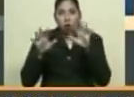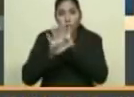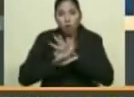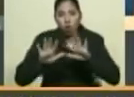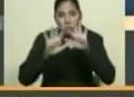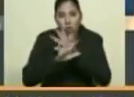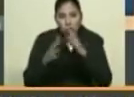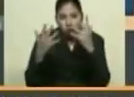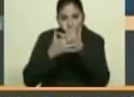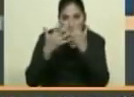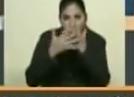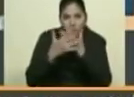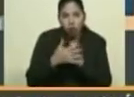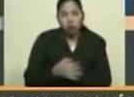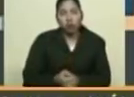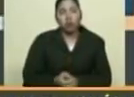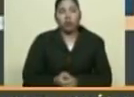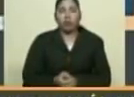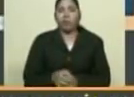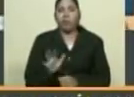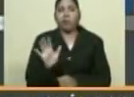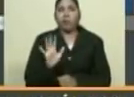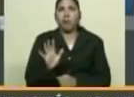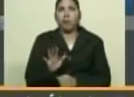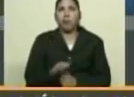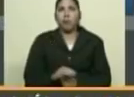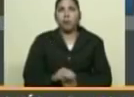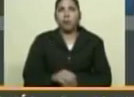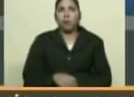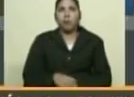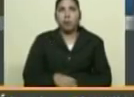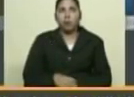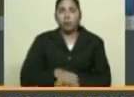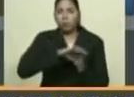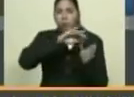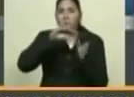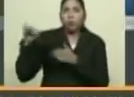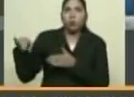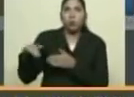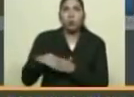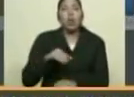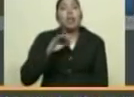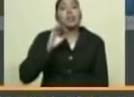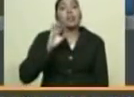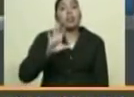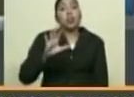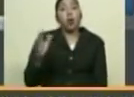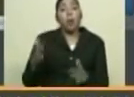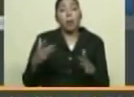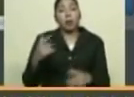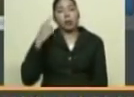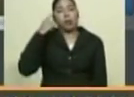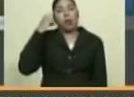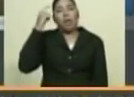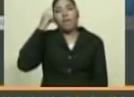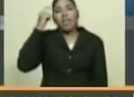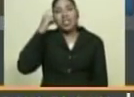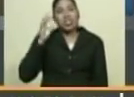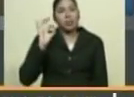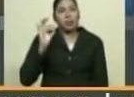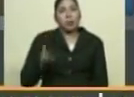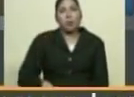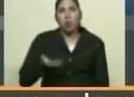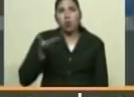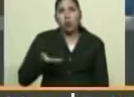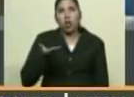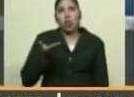Pueblo por todos lados de San Fernando. Y desde sus dolores, porque andaba muy adolorido ese